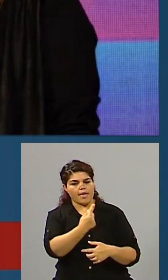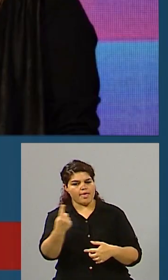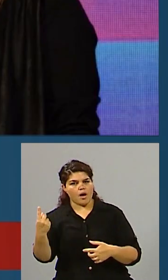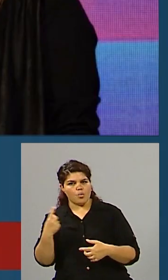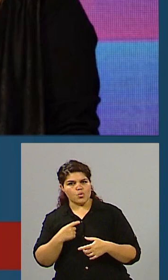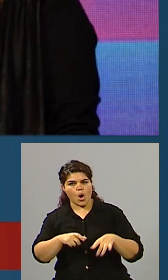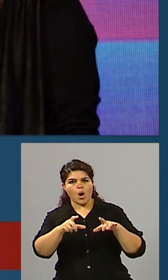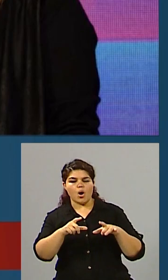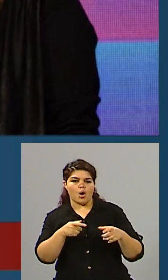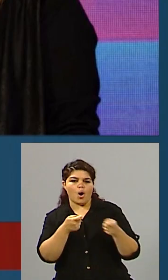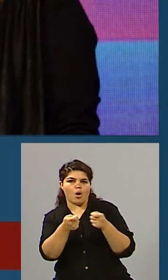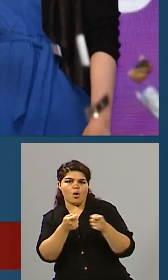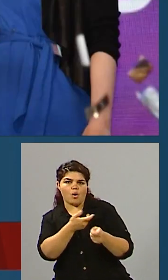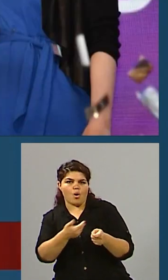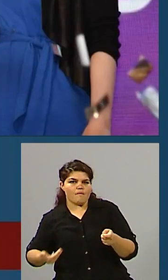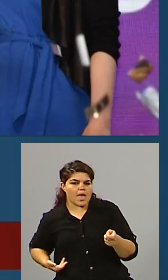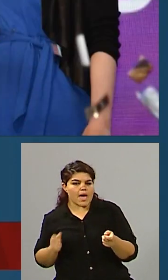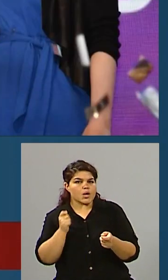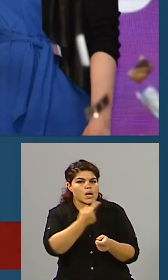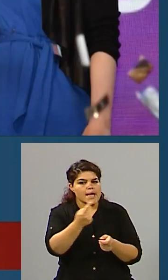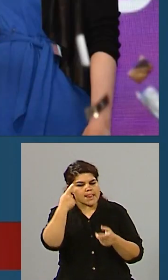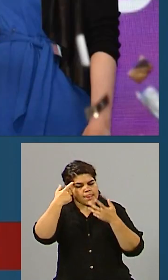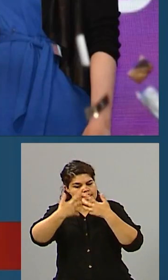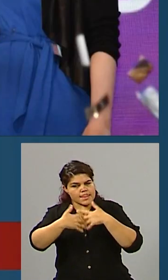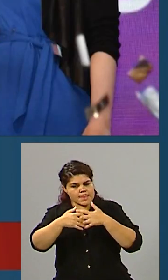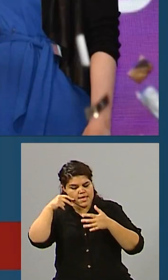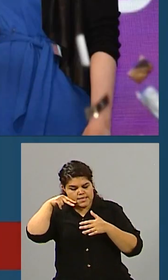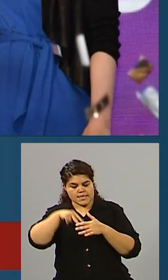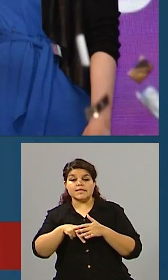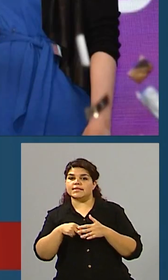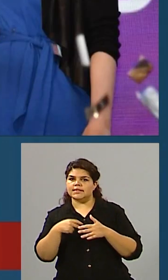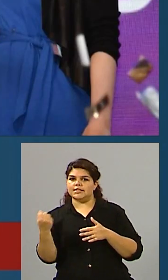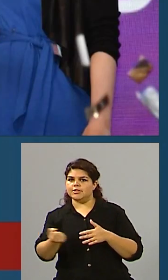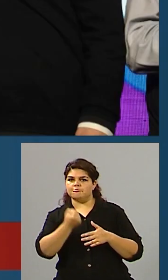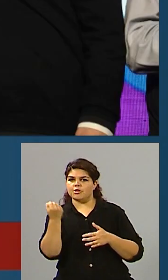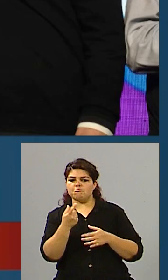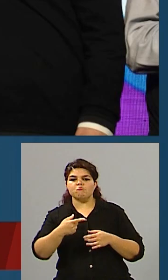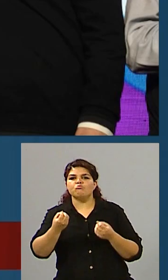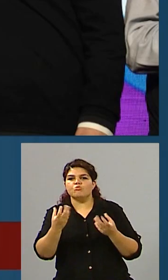han gobernado, qué están proponiendo, porque evidentemente no leyeron lo que la gente quería.